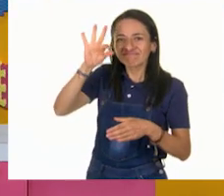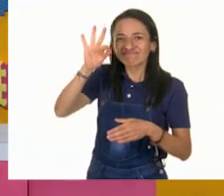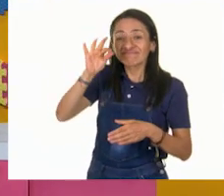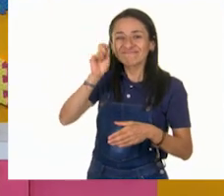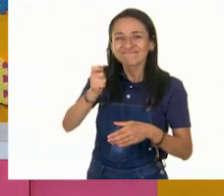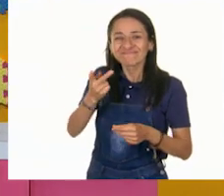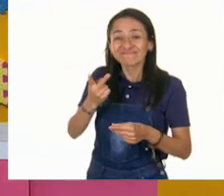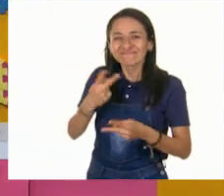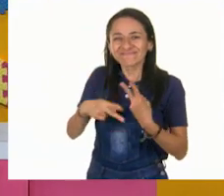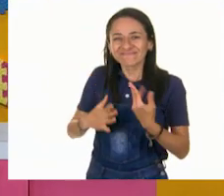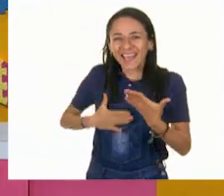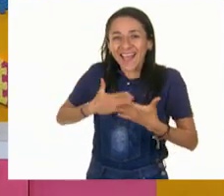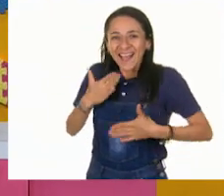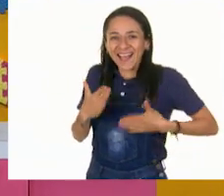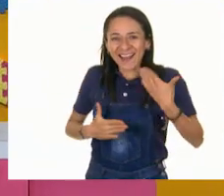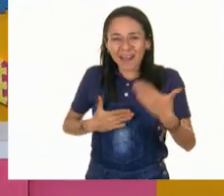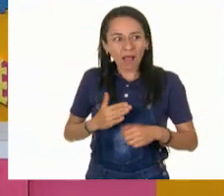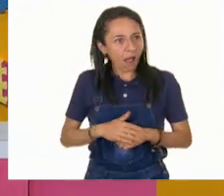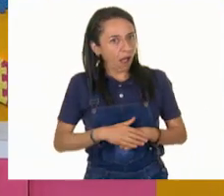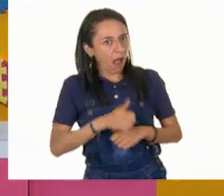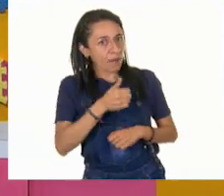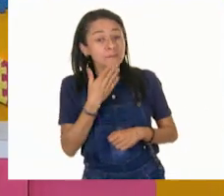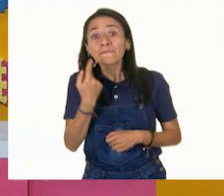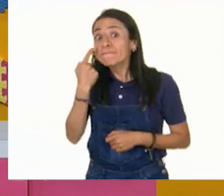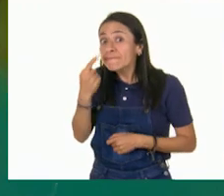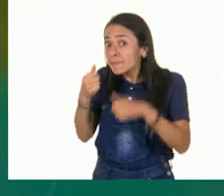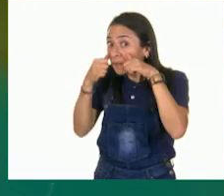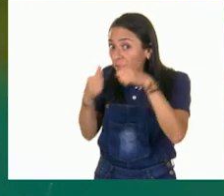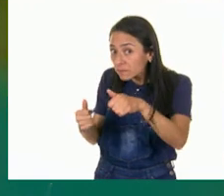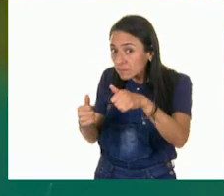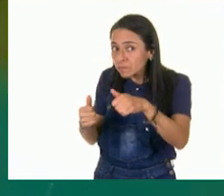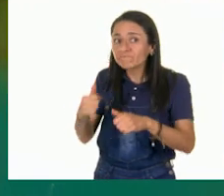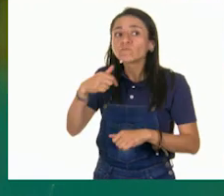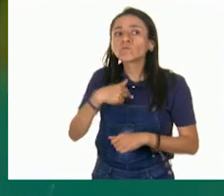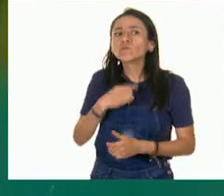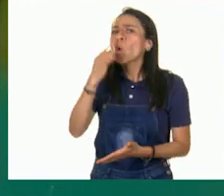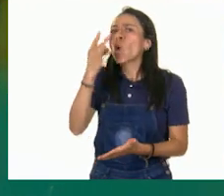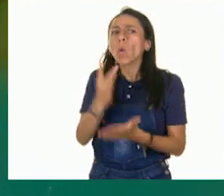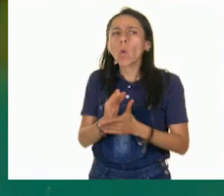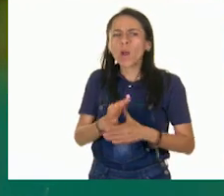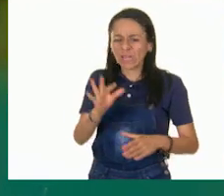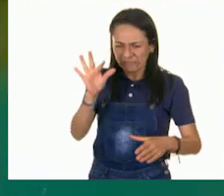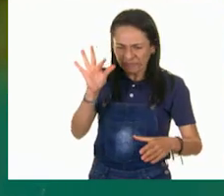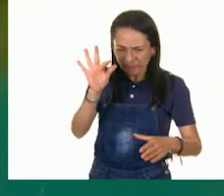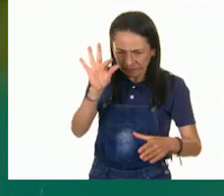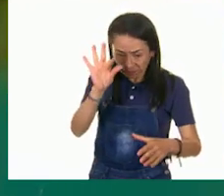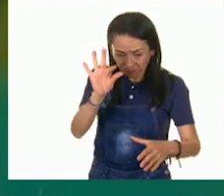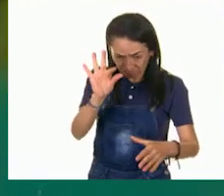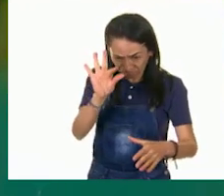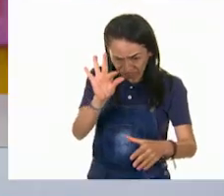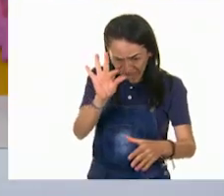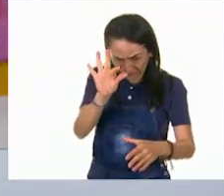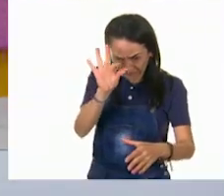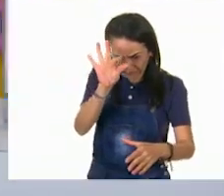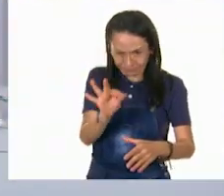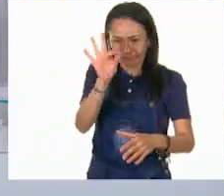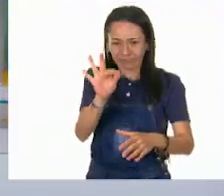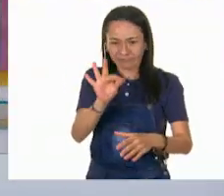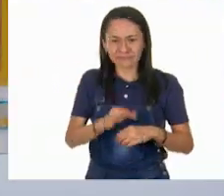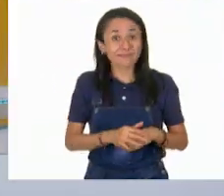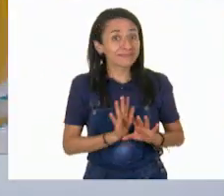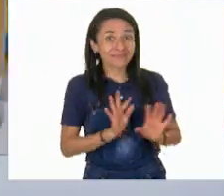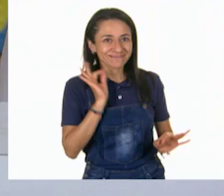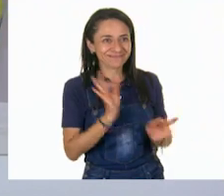¿eh? Voy a colocar solo una. Oh, gotita, átale sal, por favor. Ya, ahí lo está. Tengo. Ahí